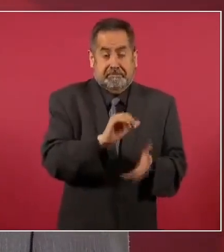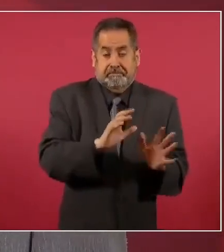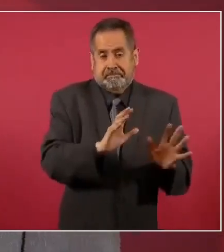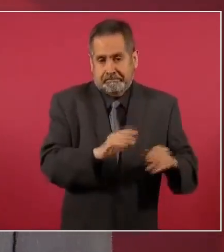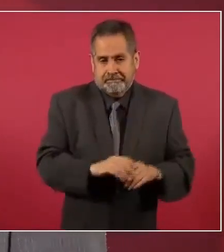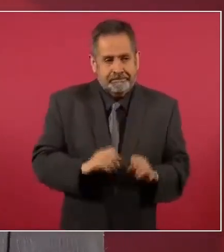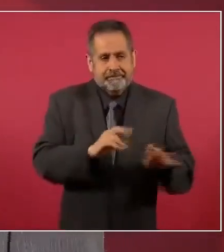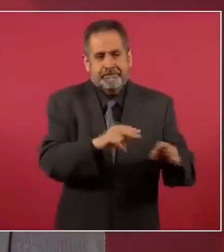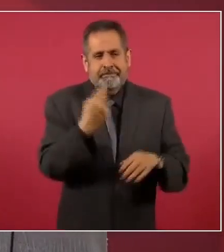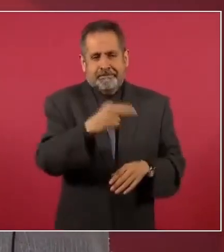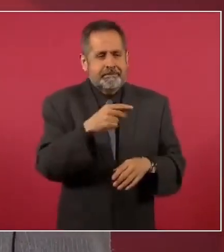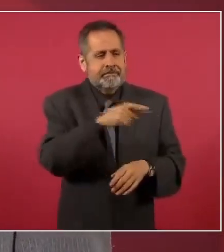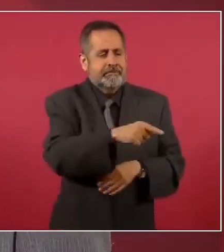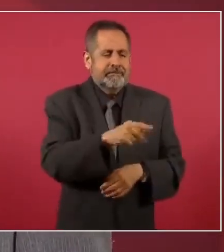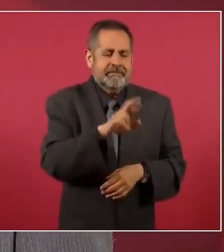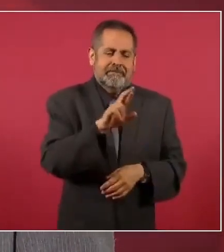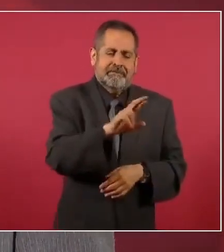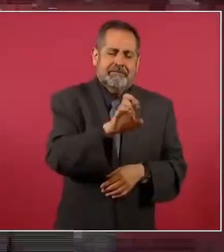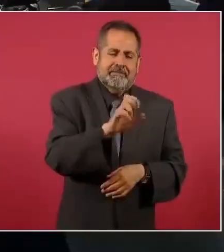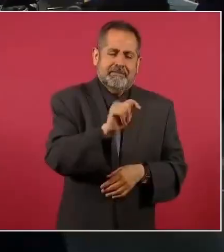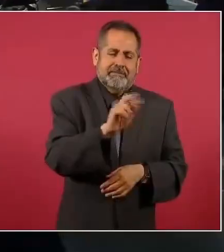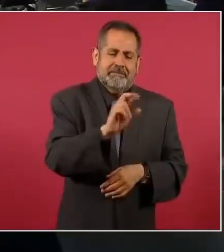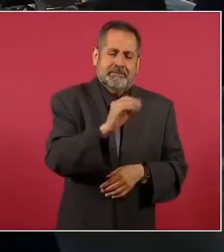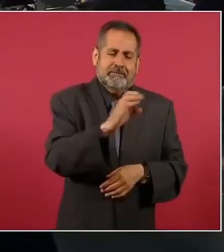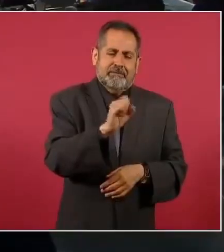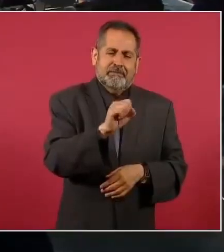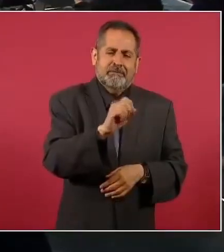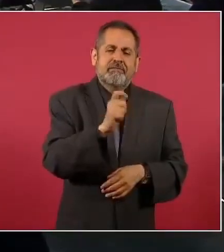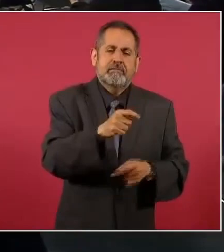se debería llamar Retroceso, pero